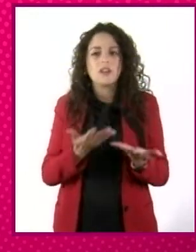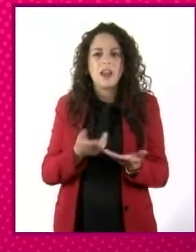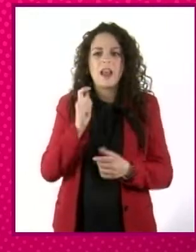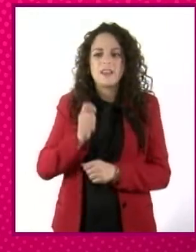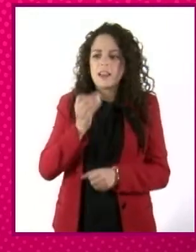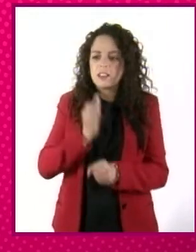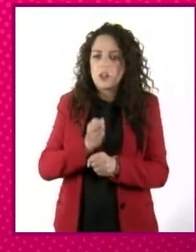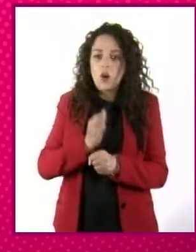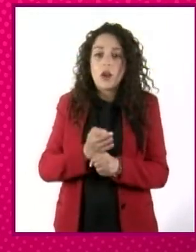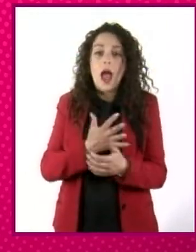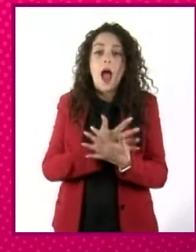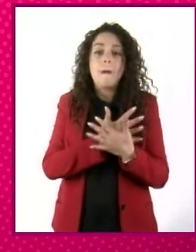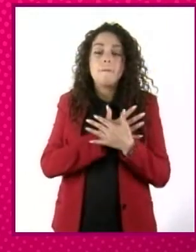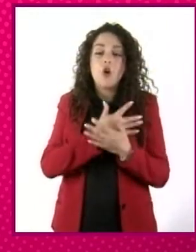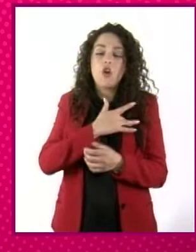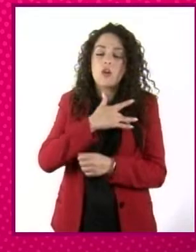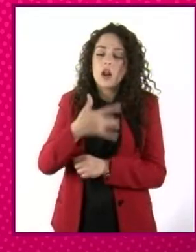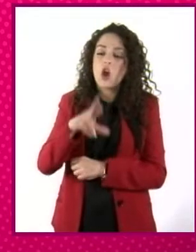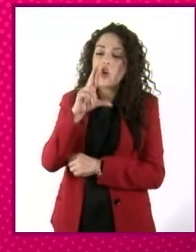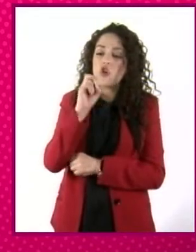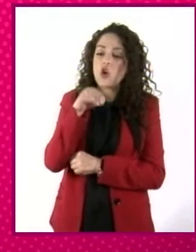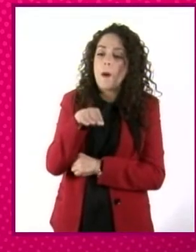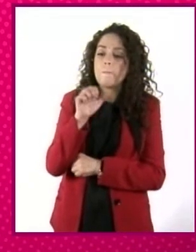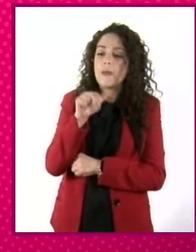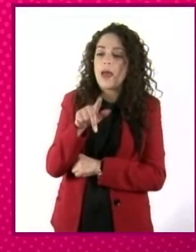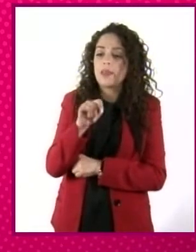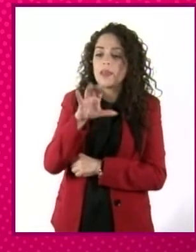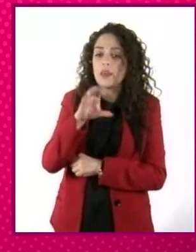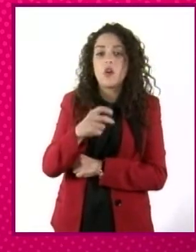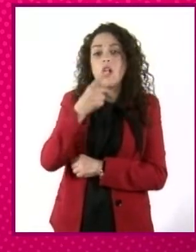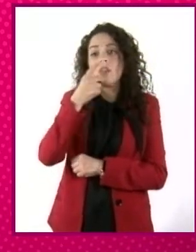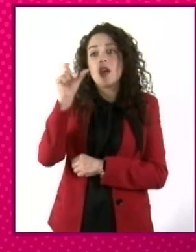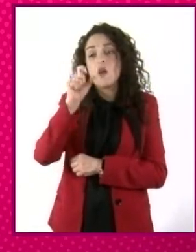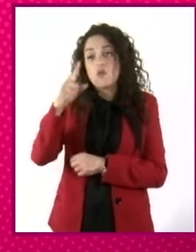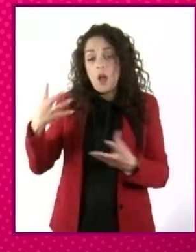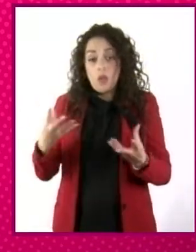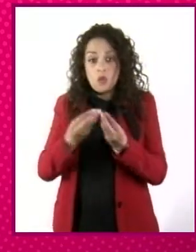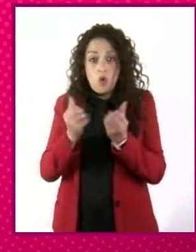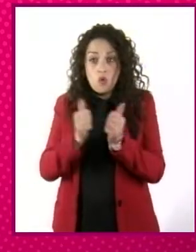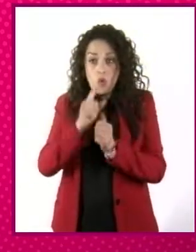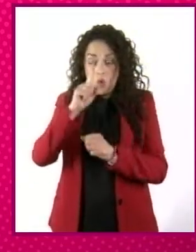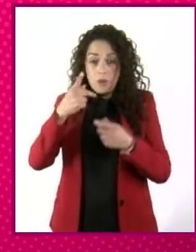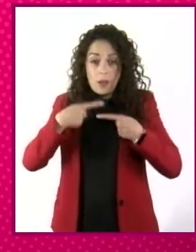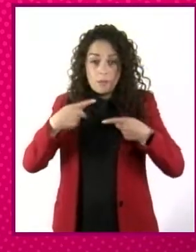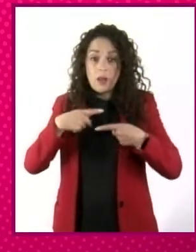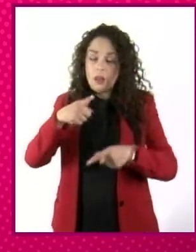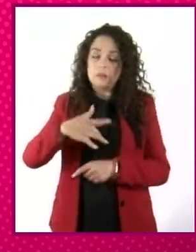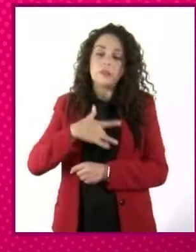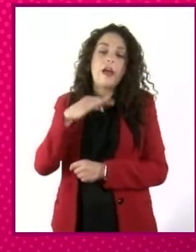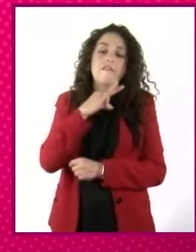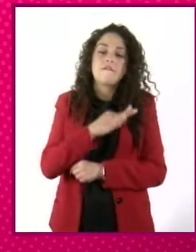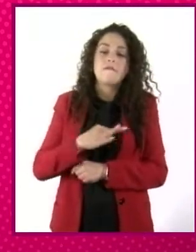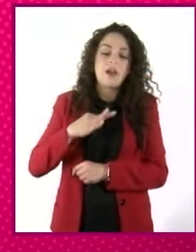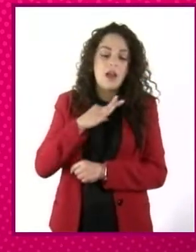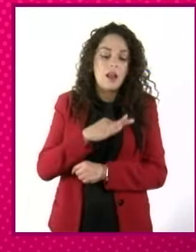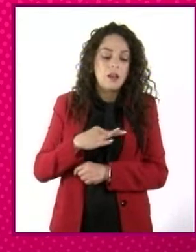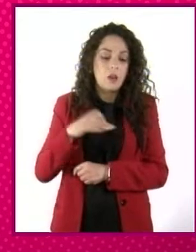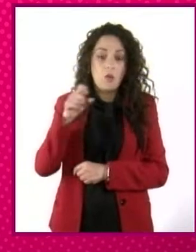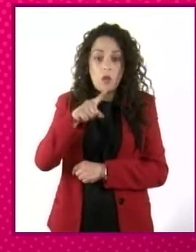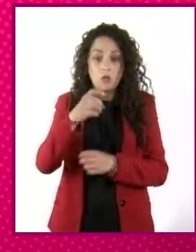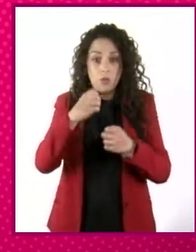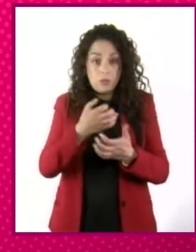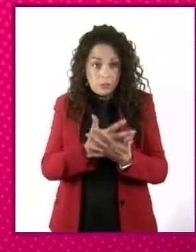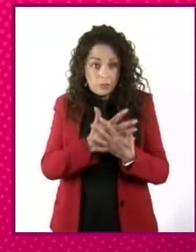modelo de amor romántico, que es el que te plantea que vas a ser feliz cuando estés en una relación de pareja, que también te dice que cuando amas debiéramos entregarnos